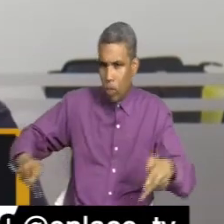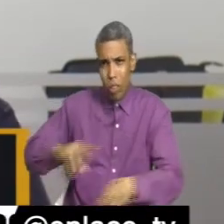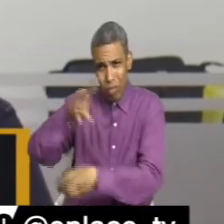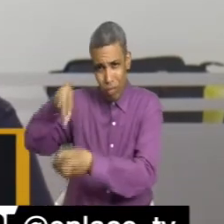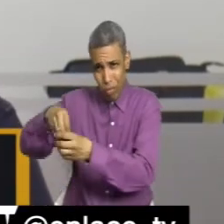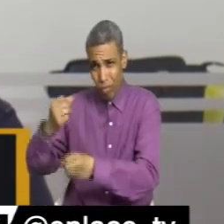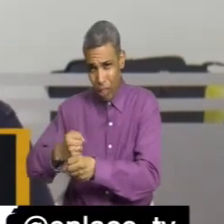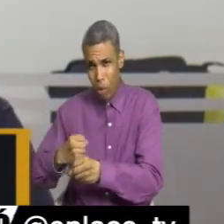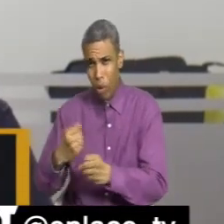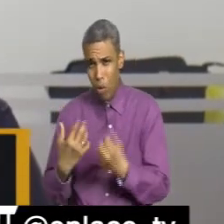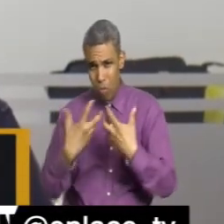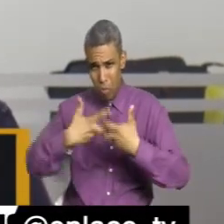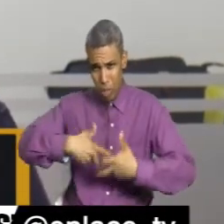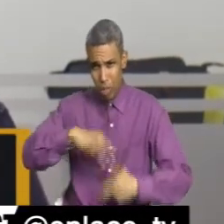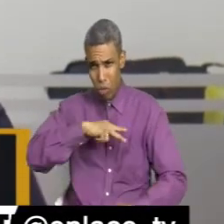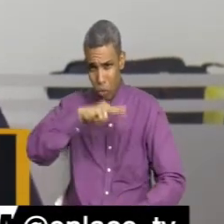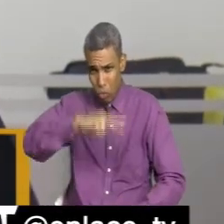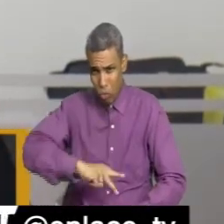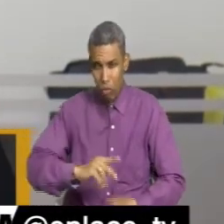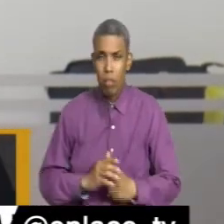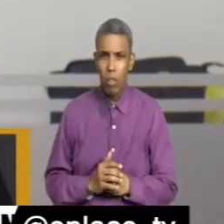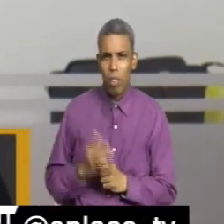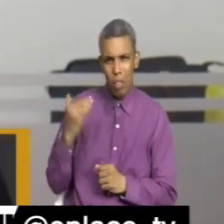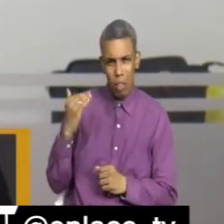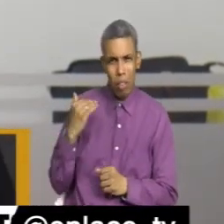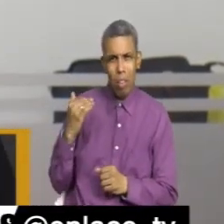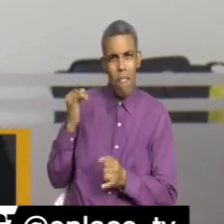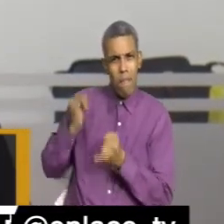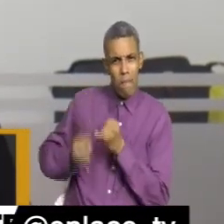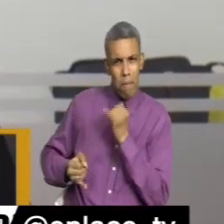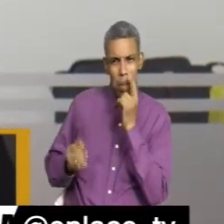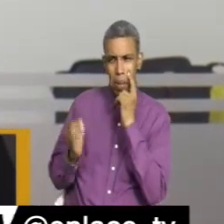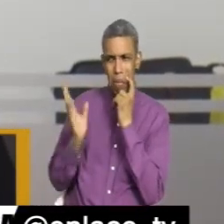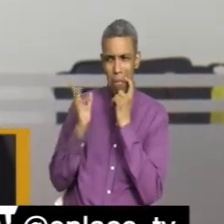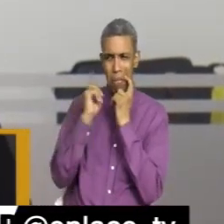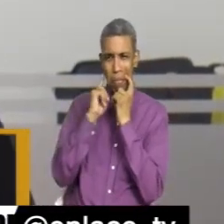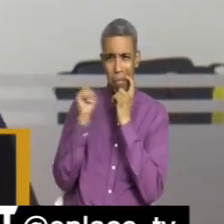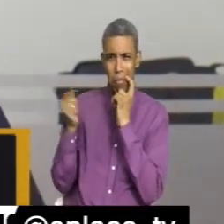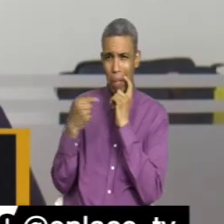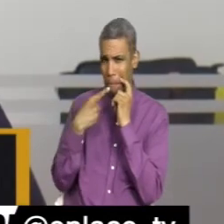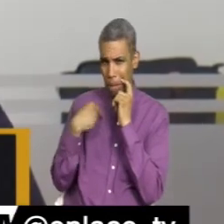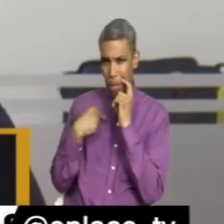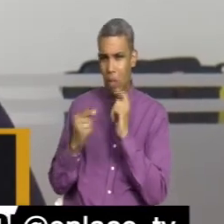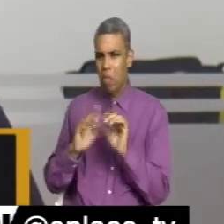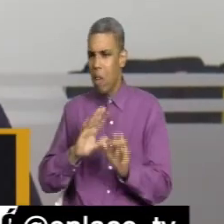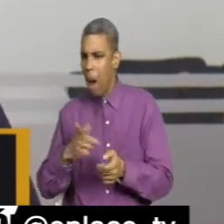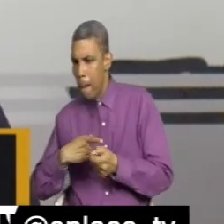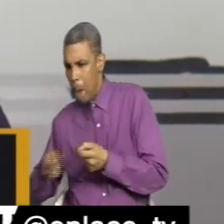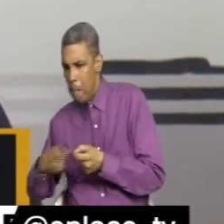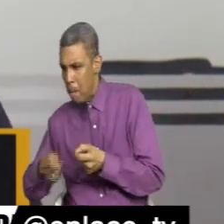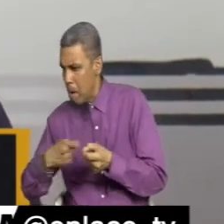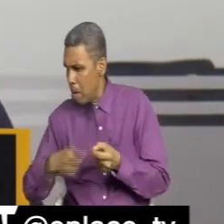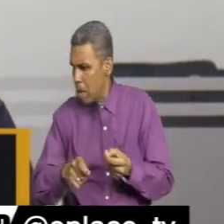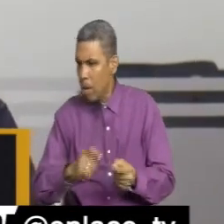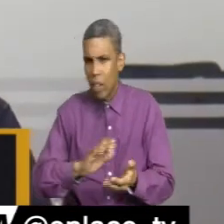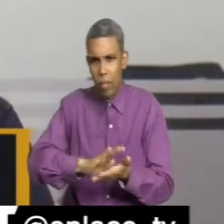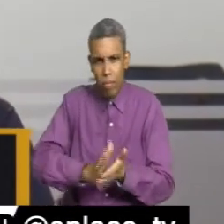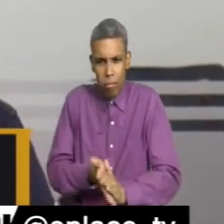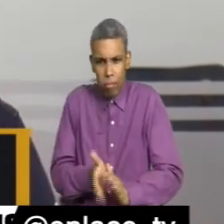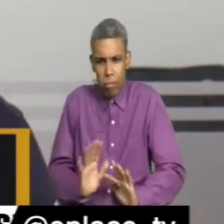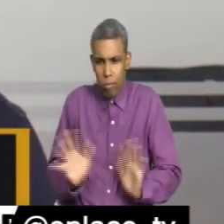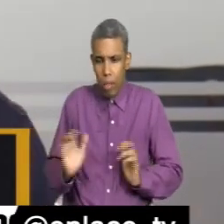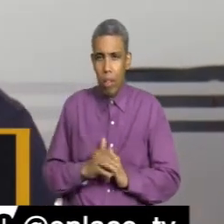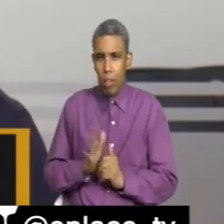trabajadores estuvieron laborando con la firma Mota Engil, Mota Engil ya les canceló, está al día